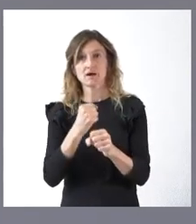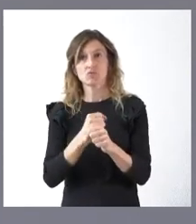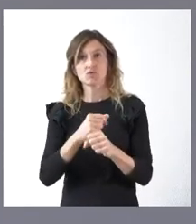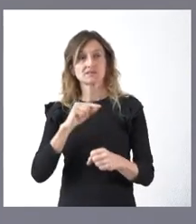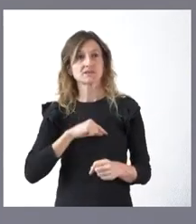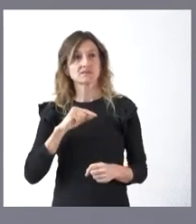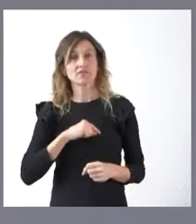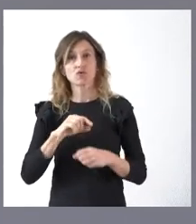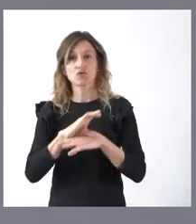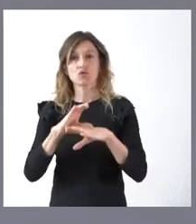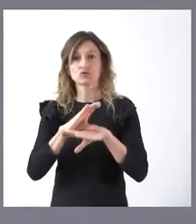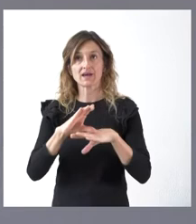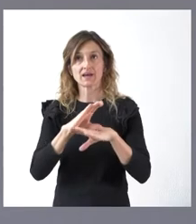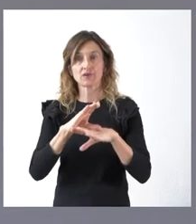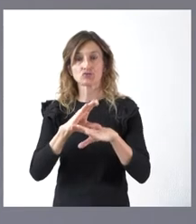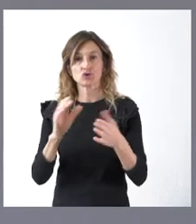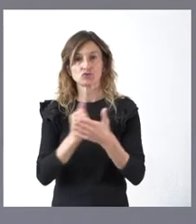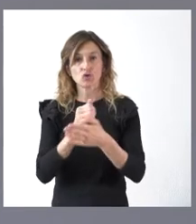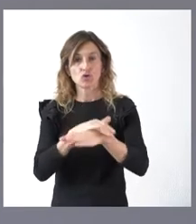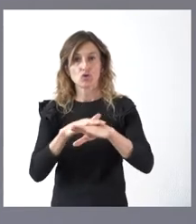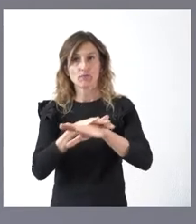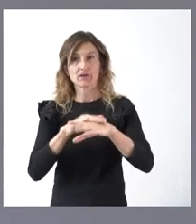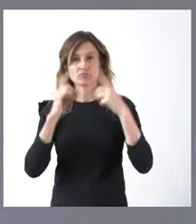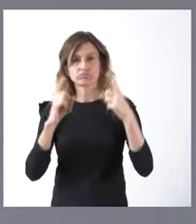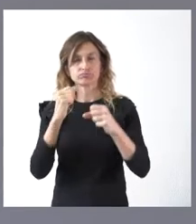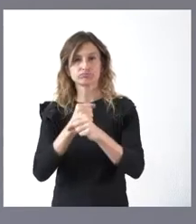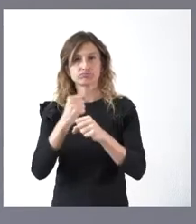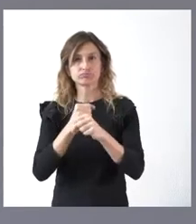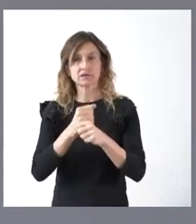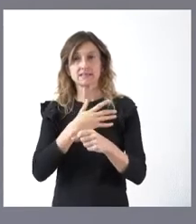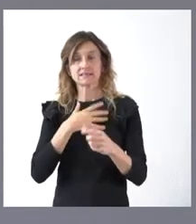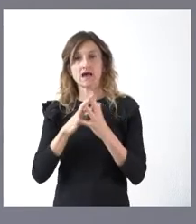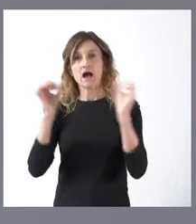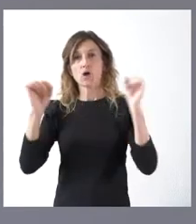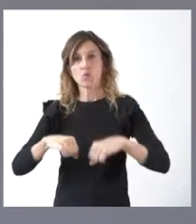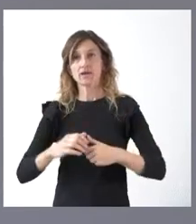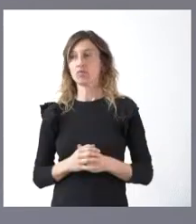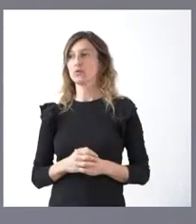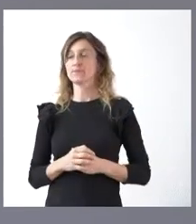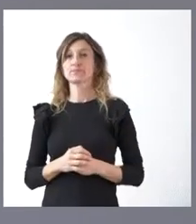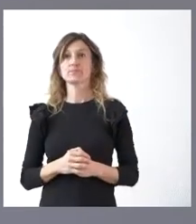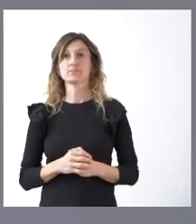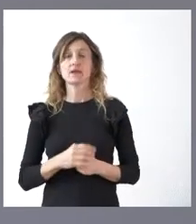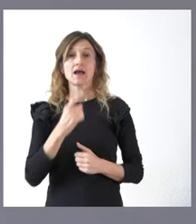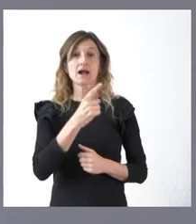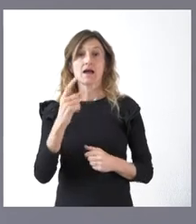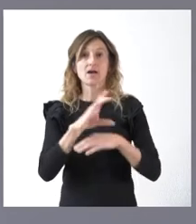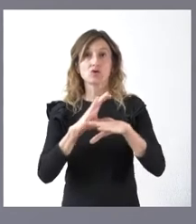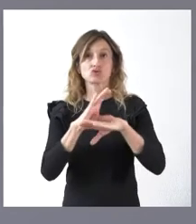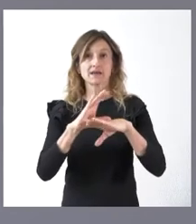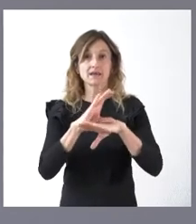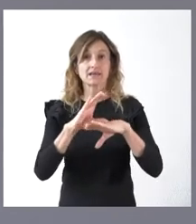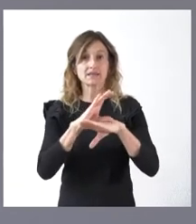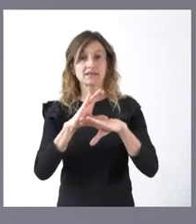estamos todos los consejeros y todo el gobierno poniendo lo mejor de otros mismos para intentar llegar a un acuerdo lógicamente cada consejería de una visión singular